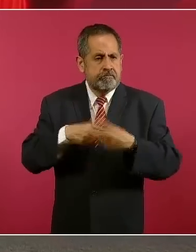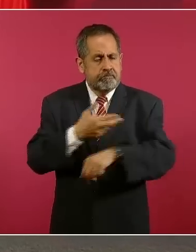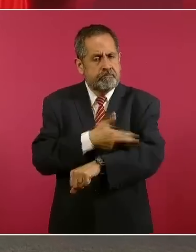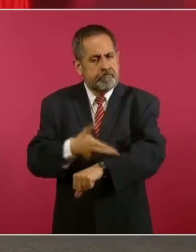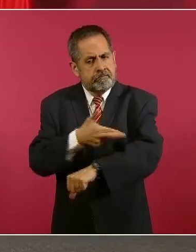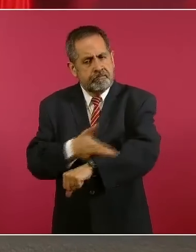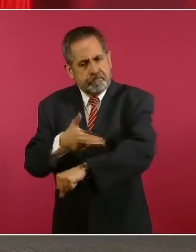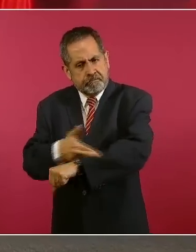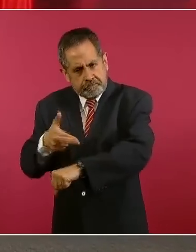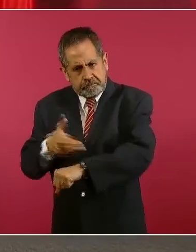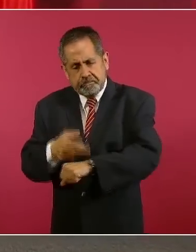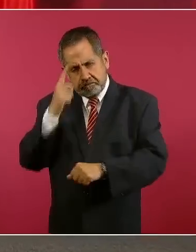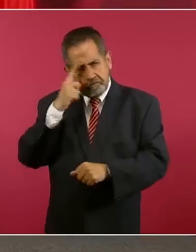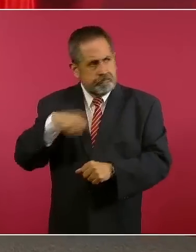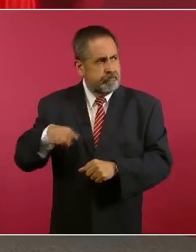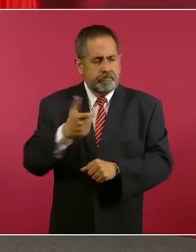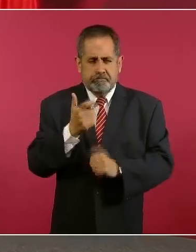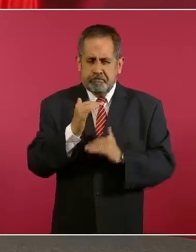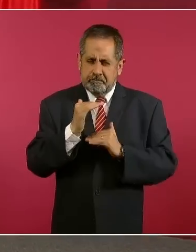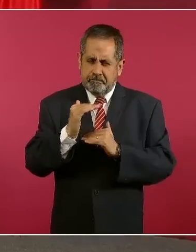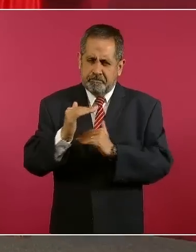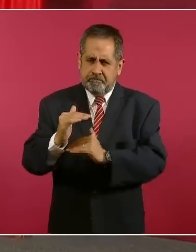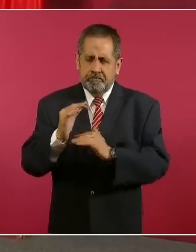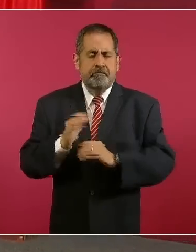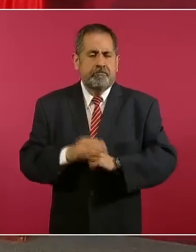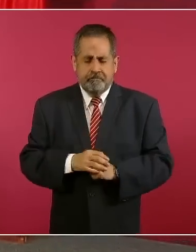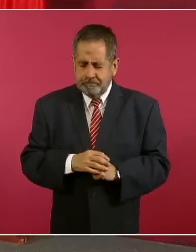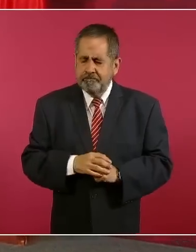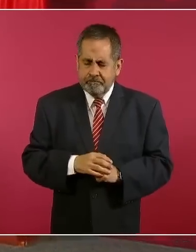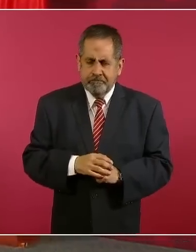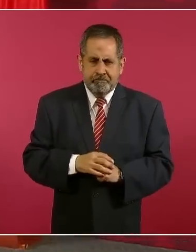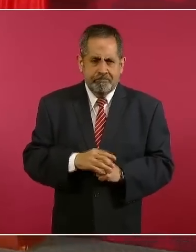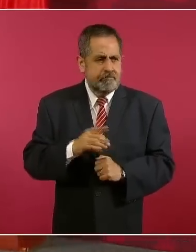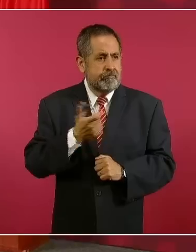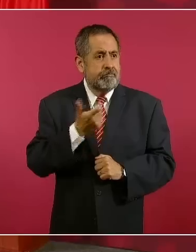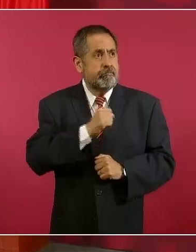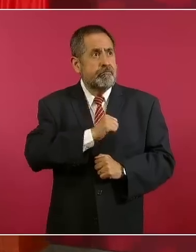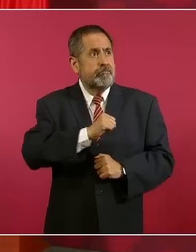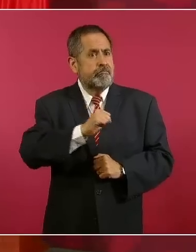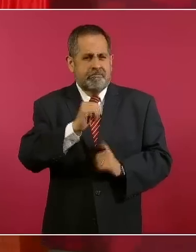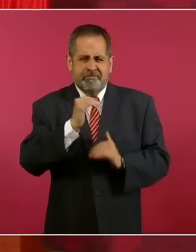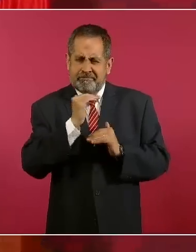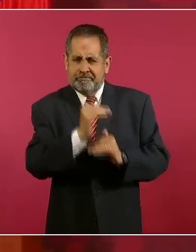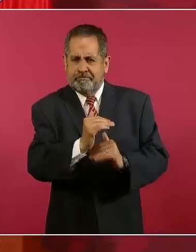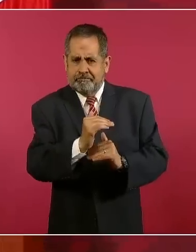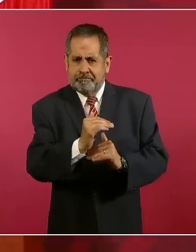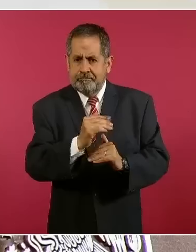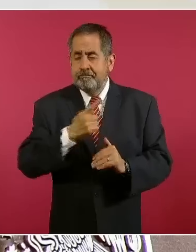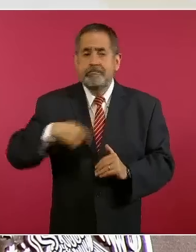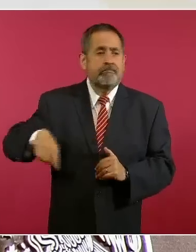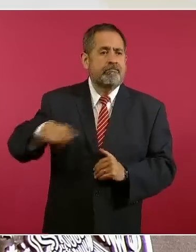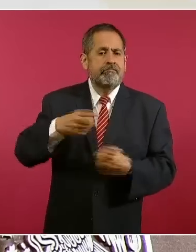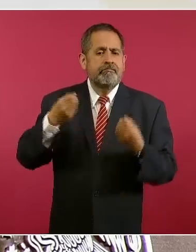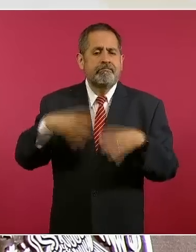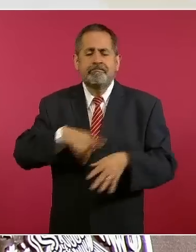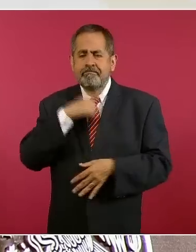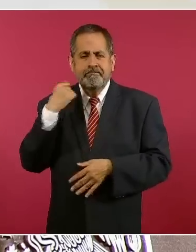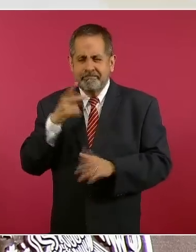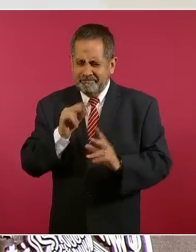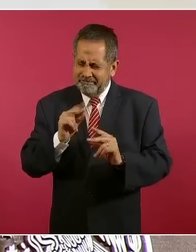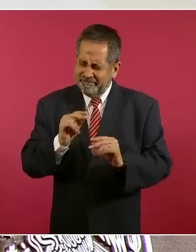Pero vamos a detener la inflación, porque nos afecta a todos,